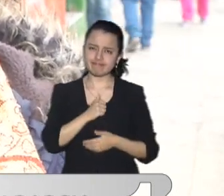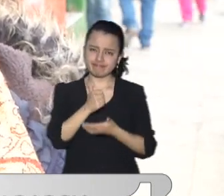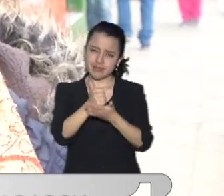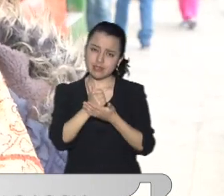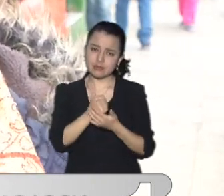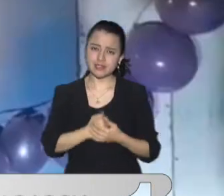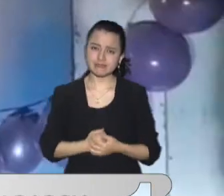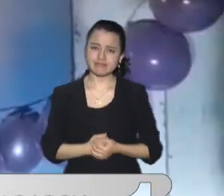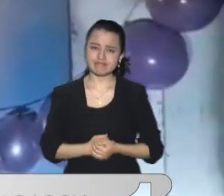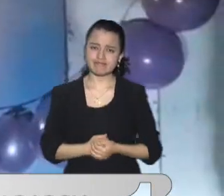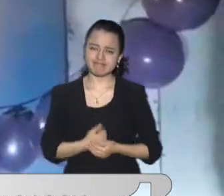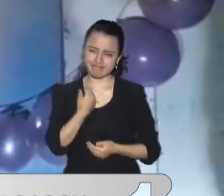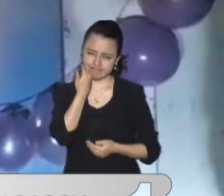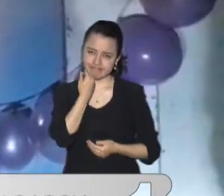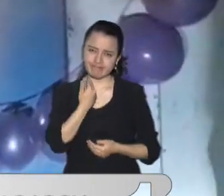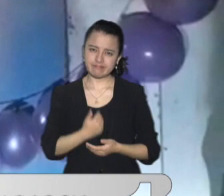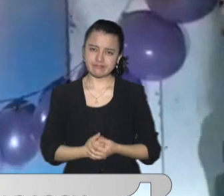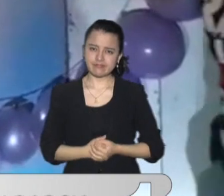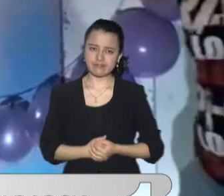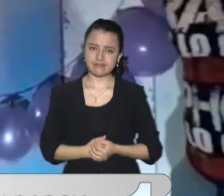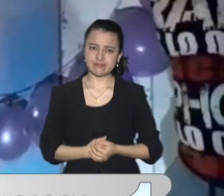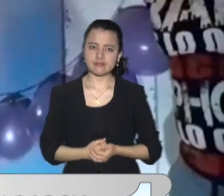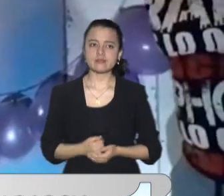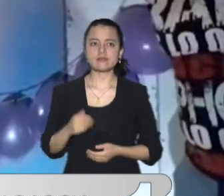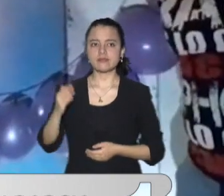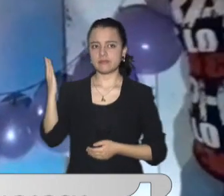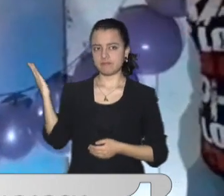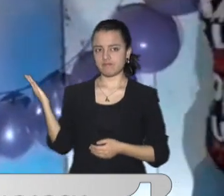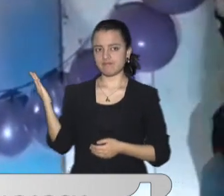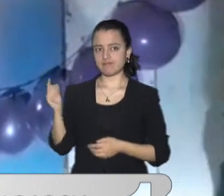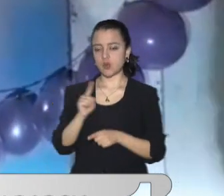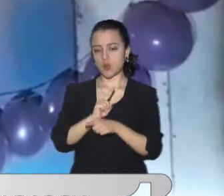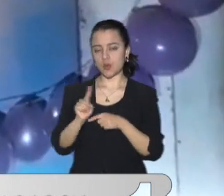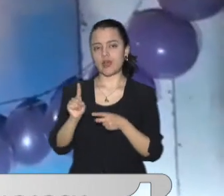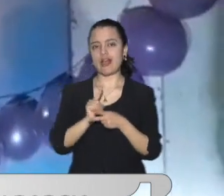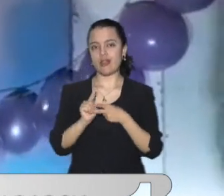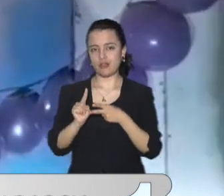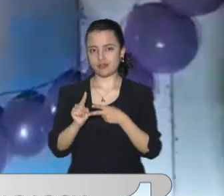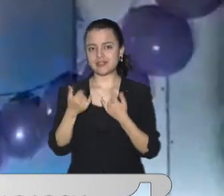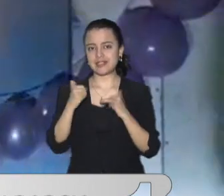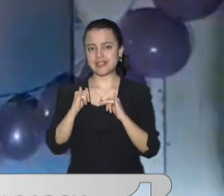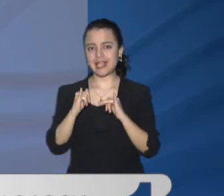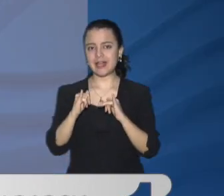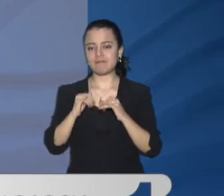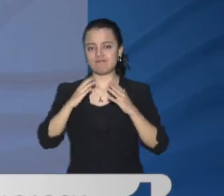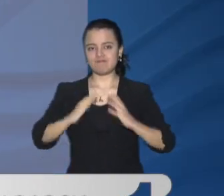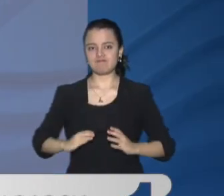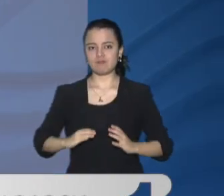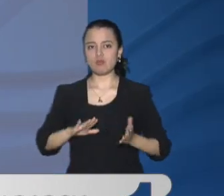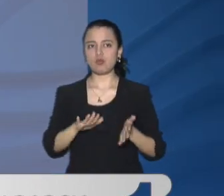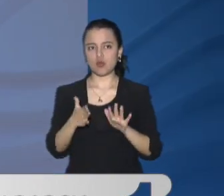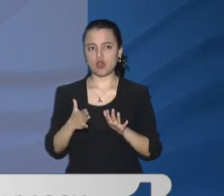colaboren y me ayuden. Hoy la mujer cumple 2 semanas de muerta y el cuerpo continúa en territorio chileno,